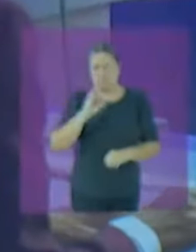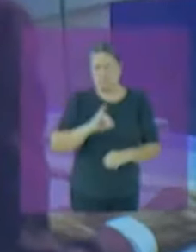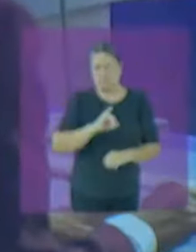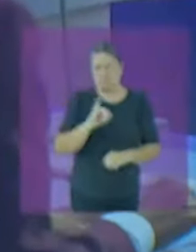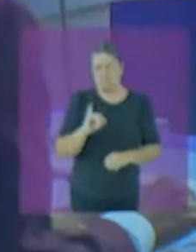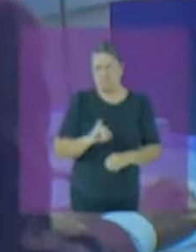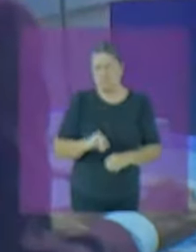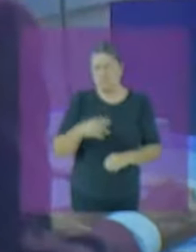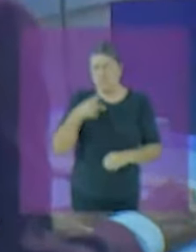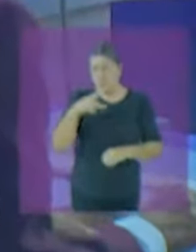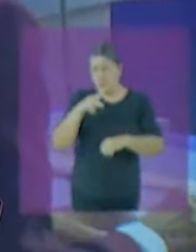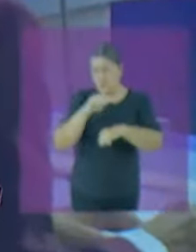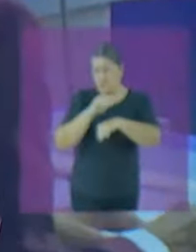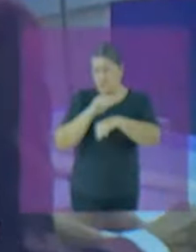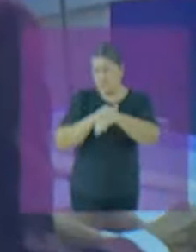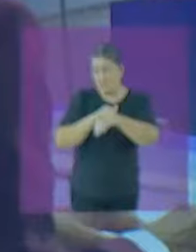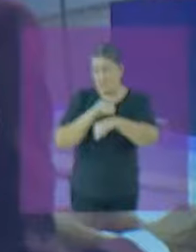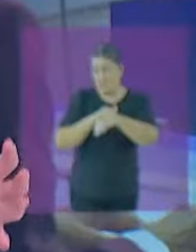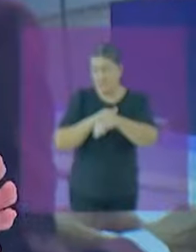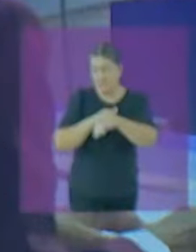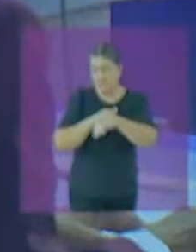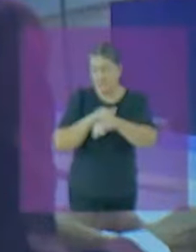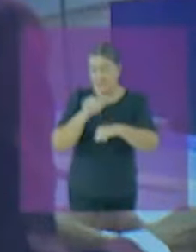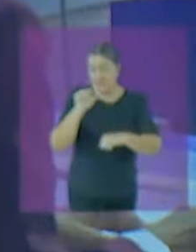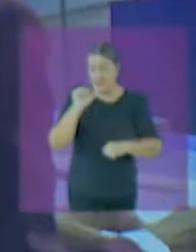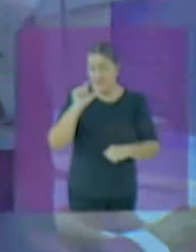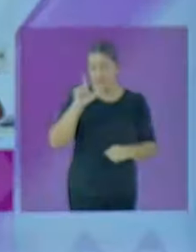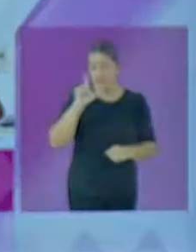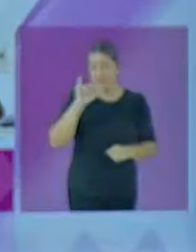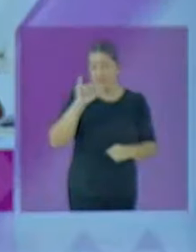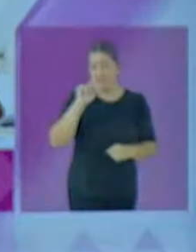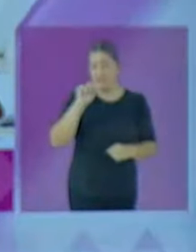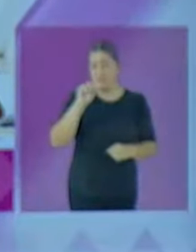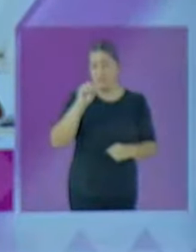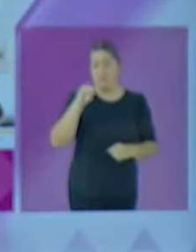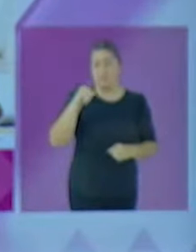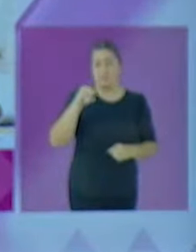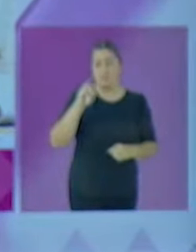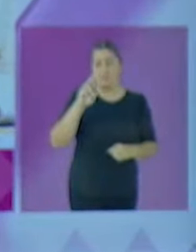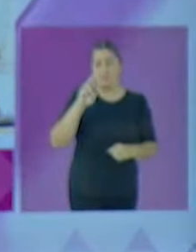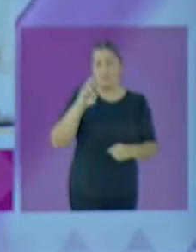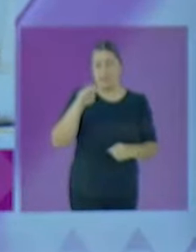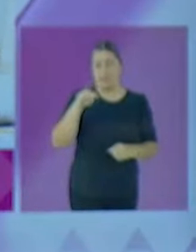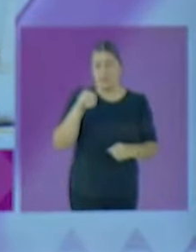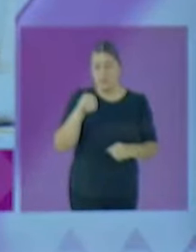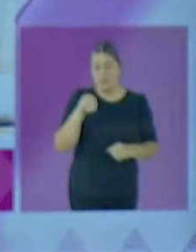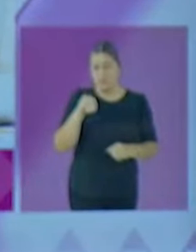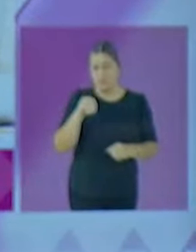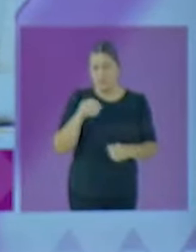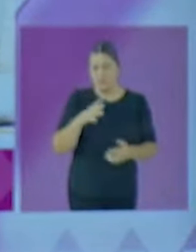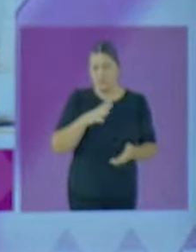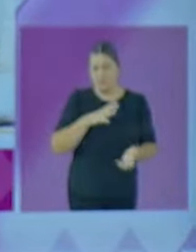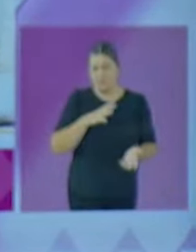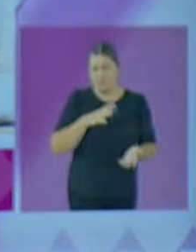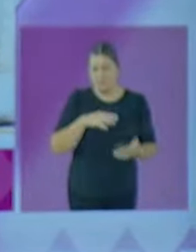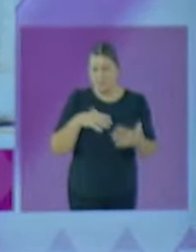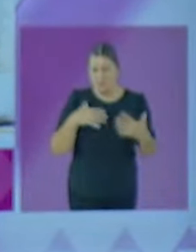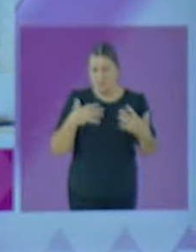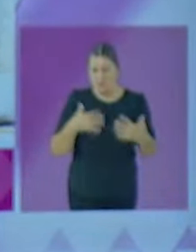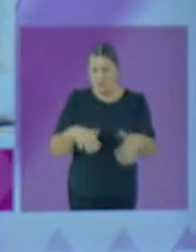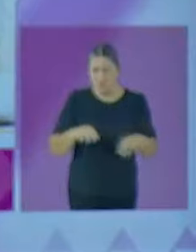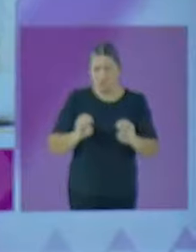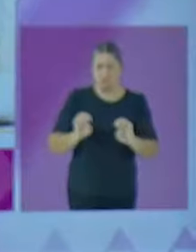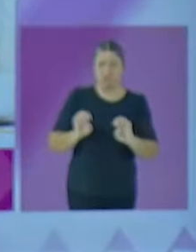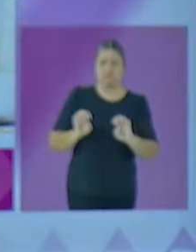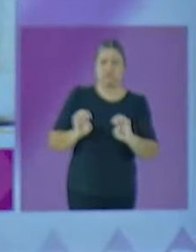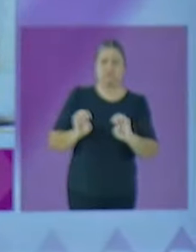que efectivamente desde lo que estudie la agencia, la Secretaría de la Función Pública, se puedan consignar y se pueda castigar cualquier